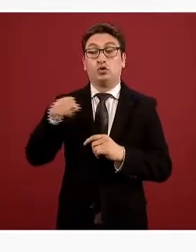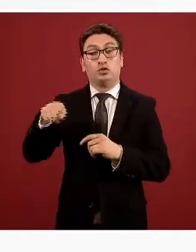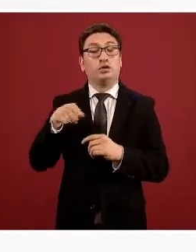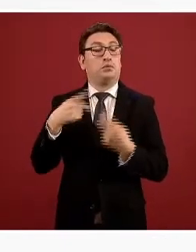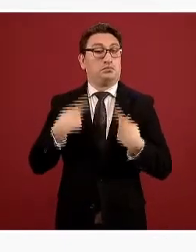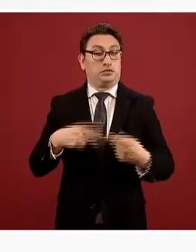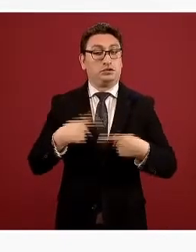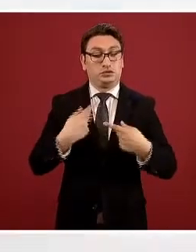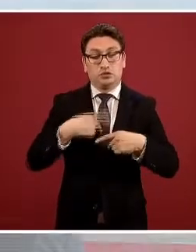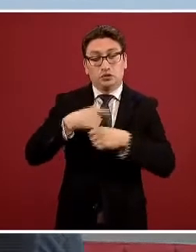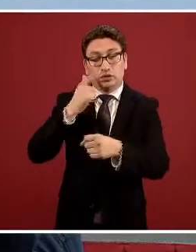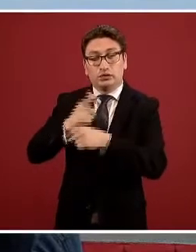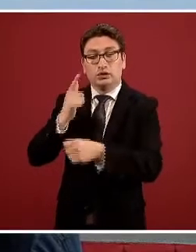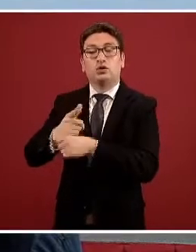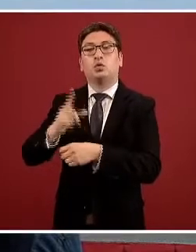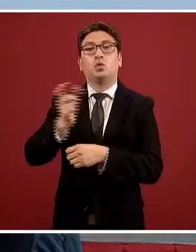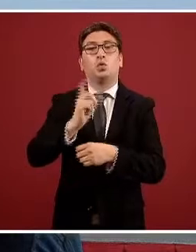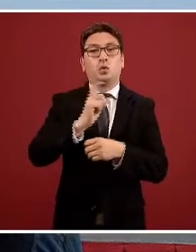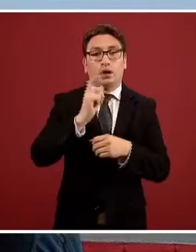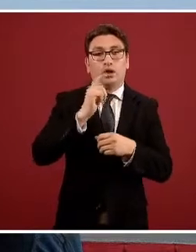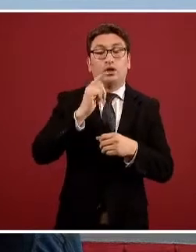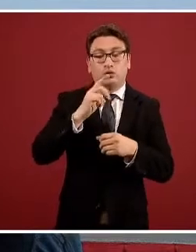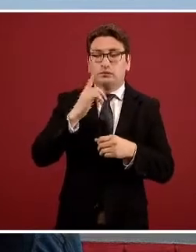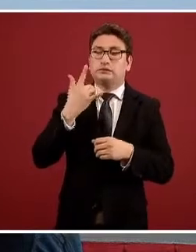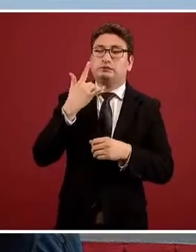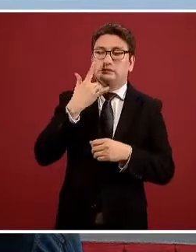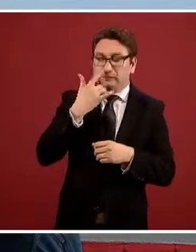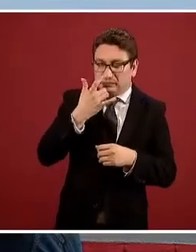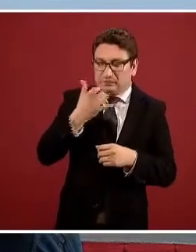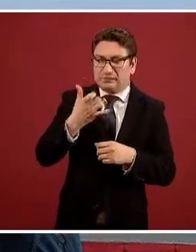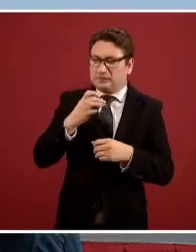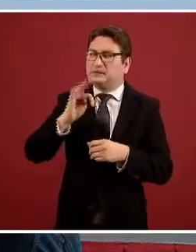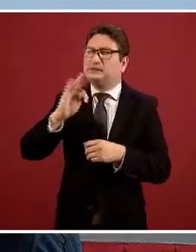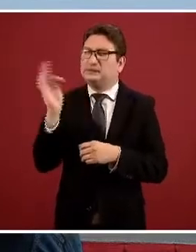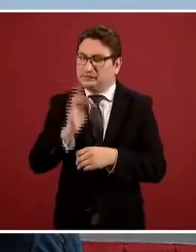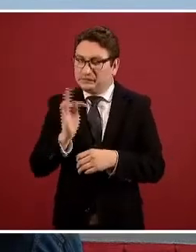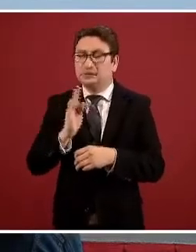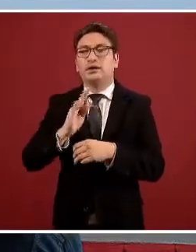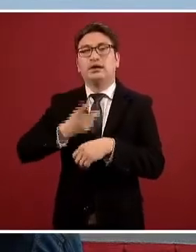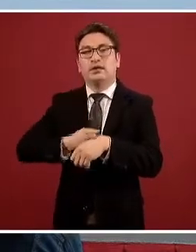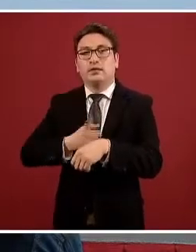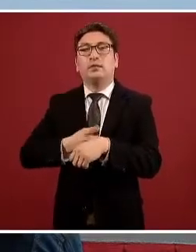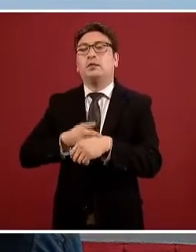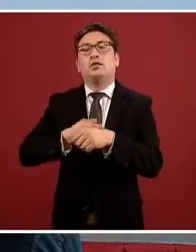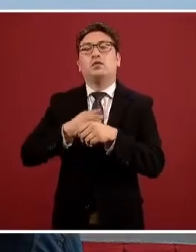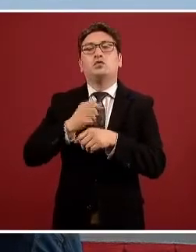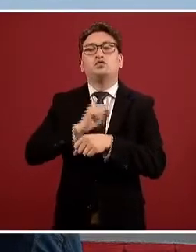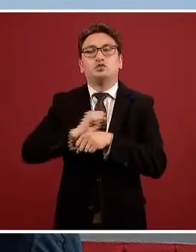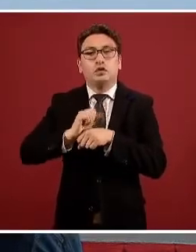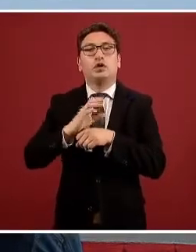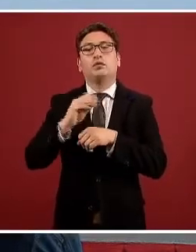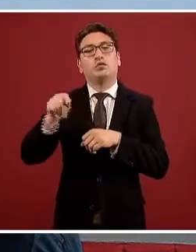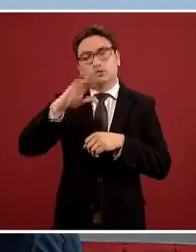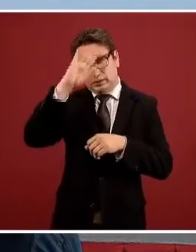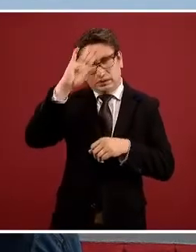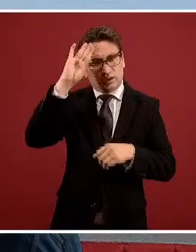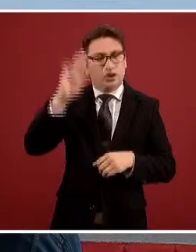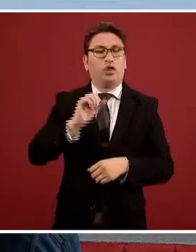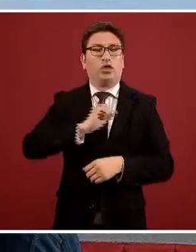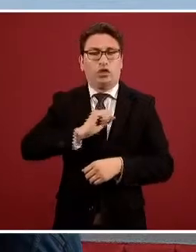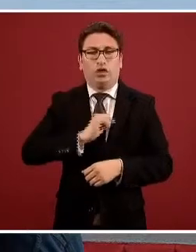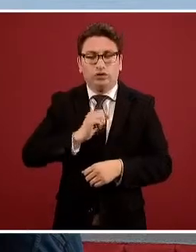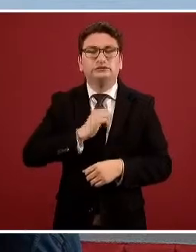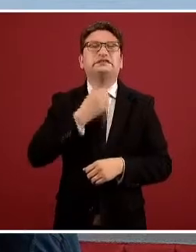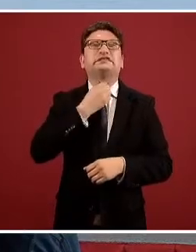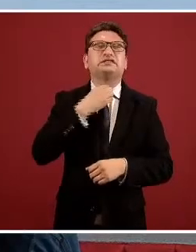clínica se identifica desde que son casos sospechosos y son personas que pueden tener enfermedad leve, con fiebre, tos, dolor de garganta, dolor